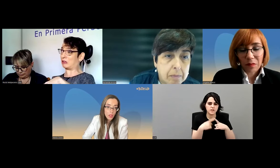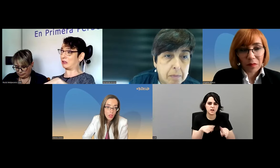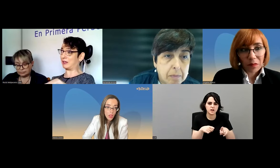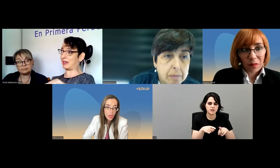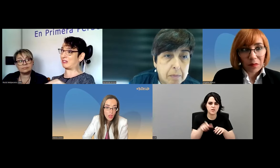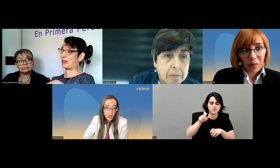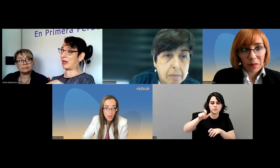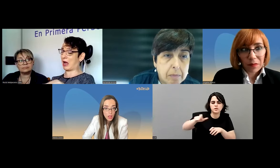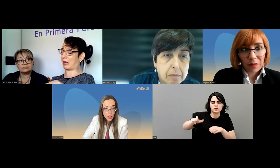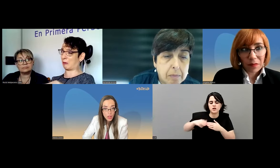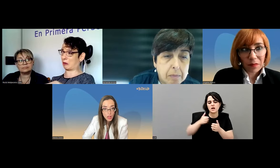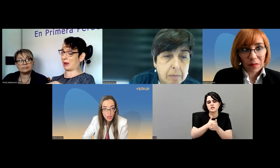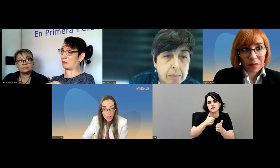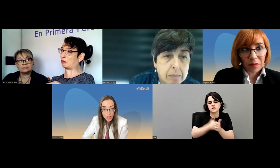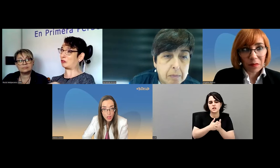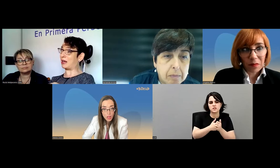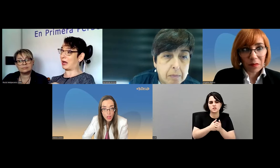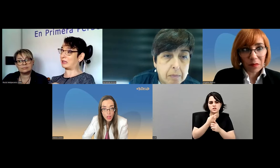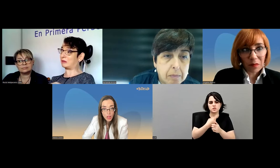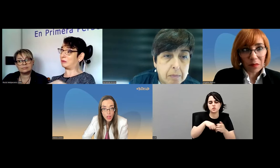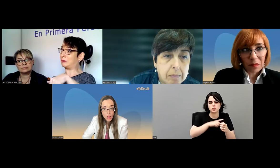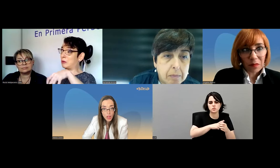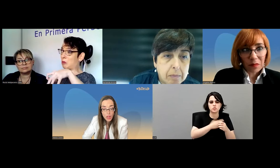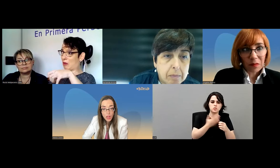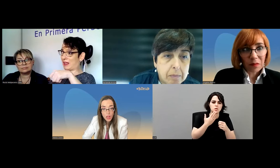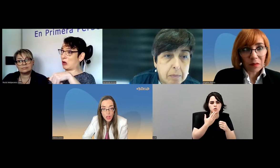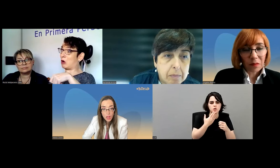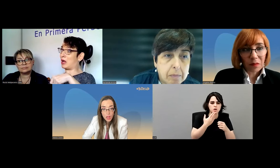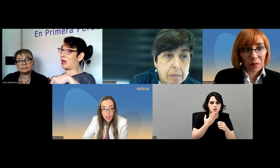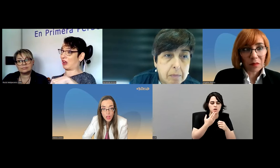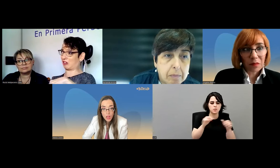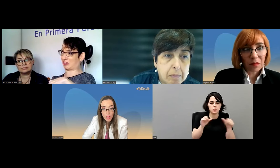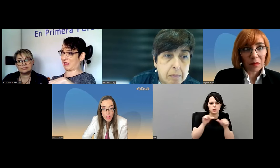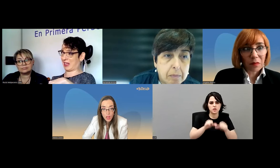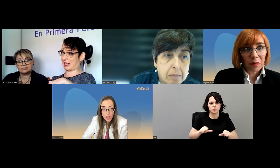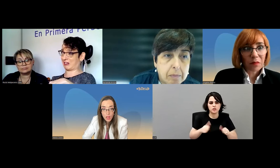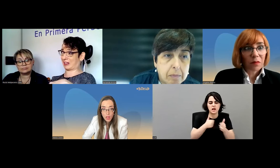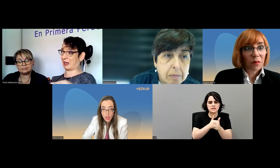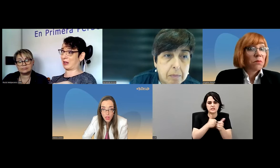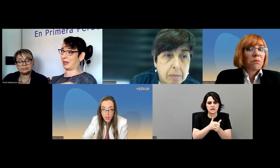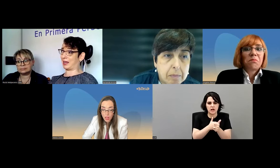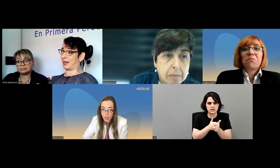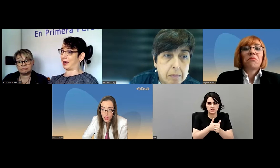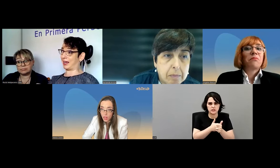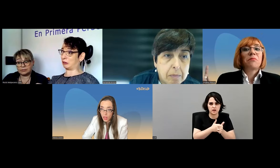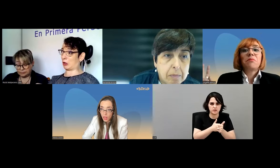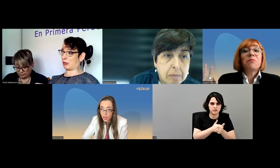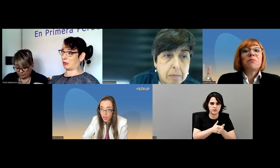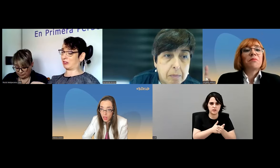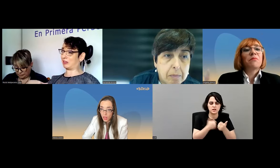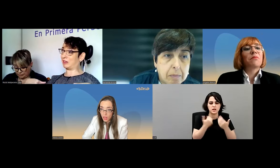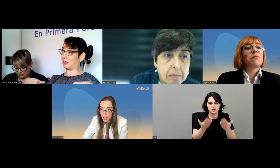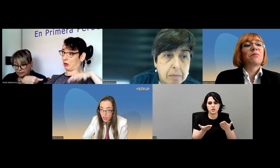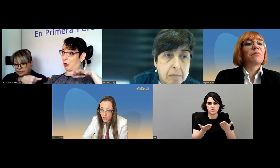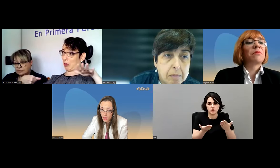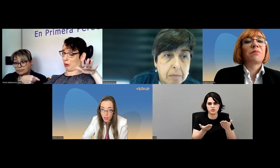formación es a que volvamos al modelo asistencialista.